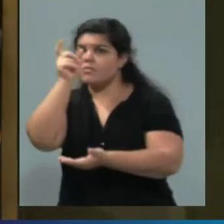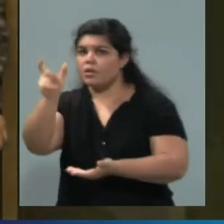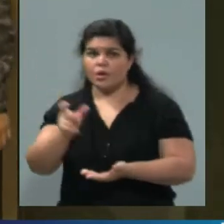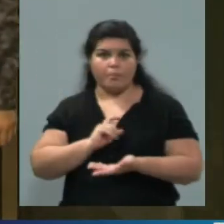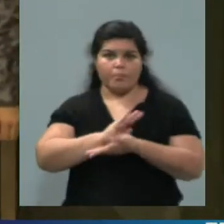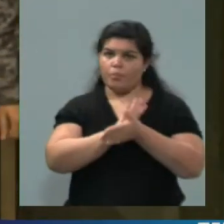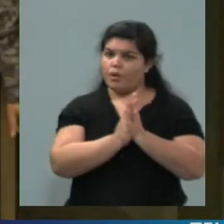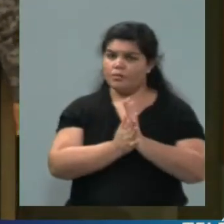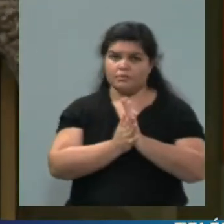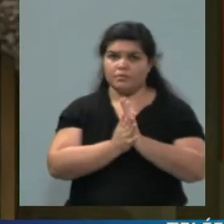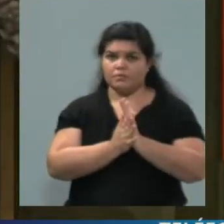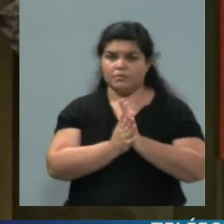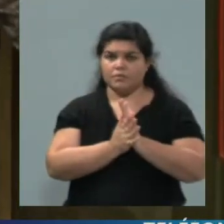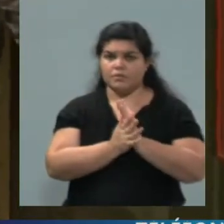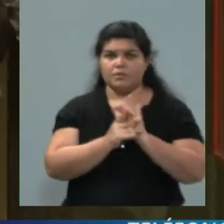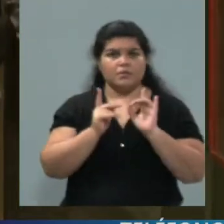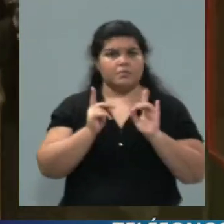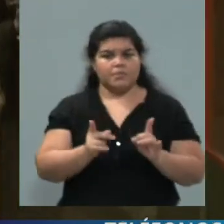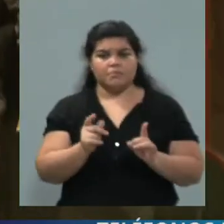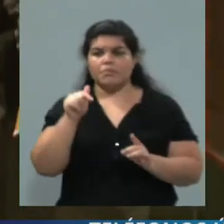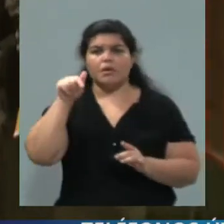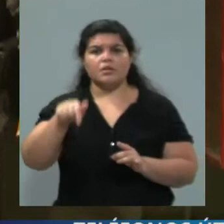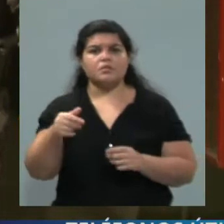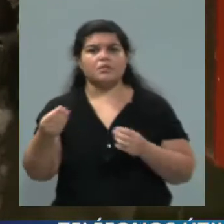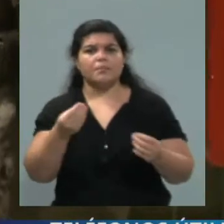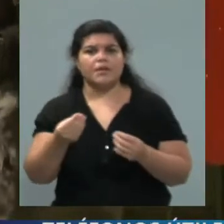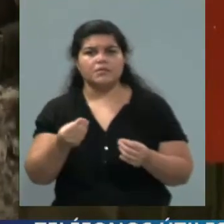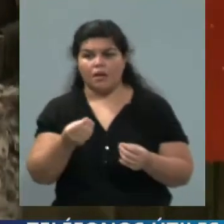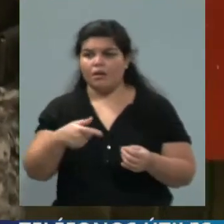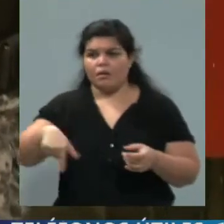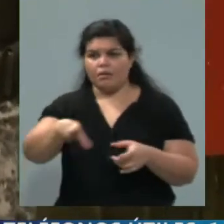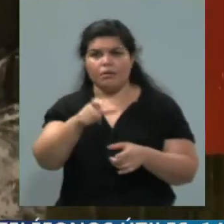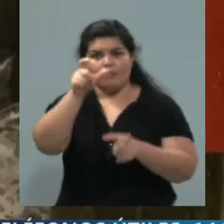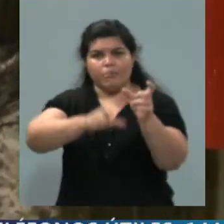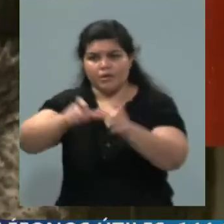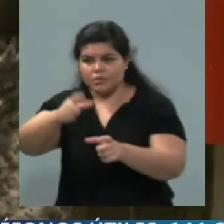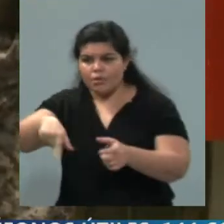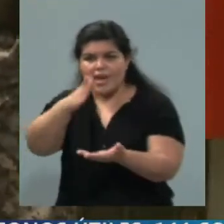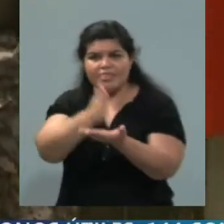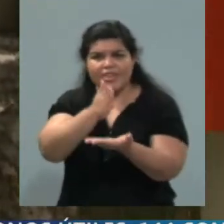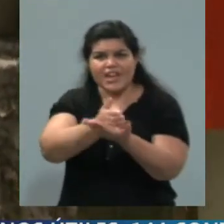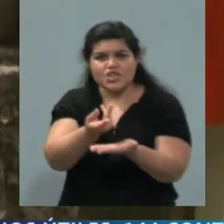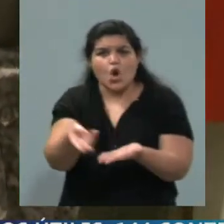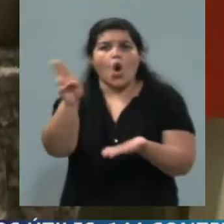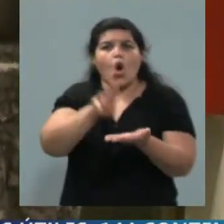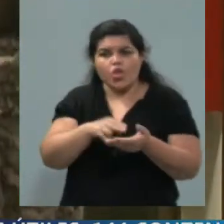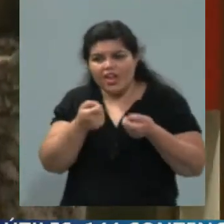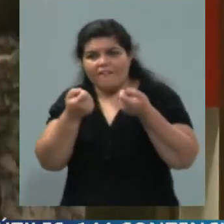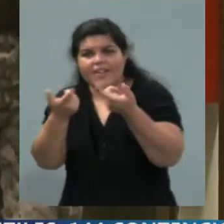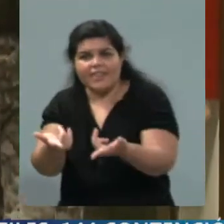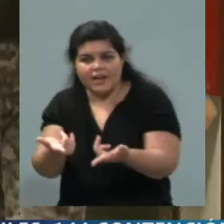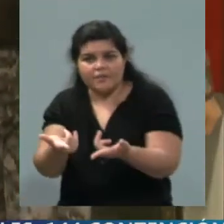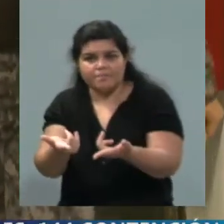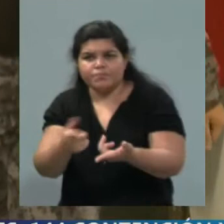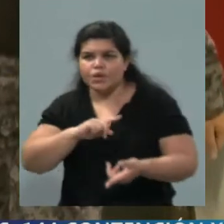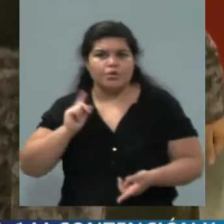bueno, tiene que ver básicamente con la restitución de derechos, algo que nosotros siempre hemos exigido.